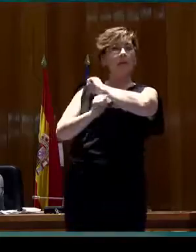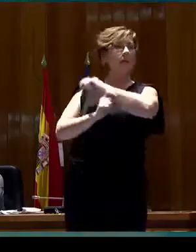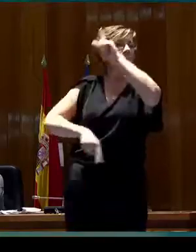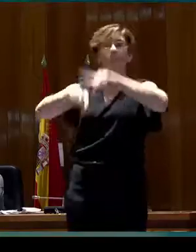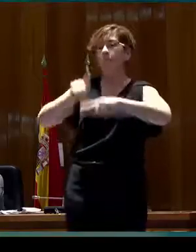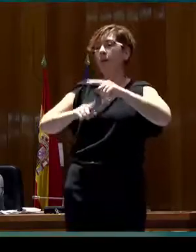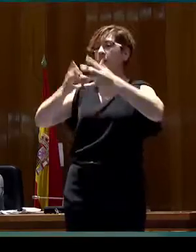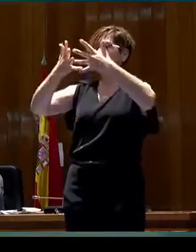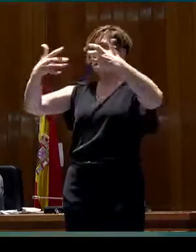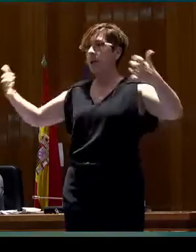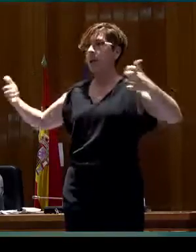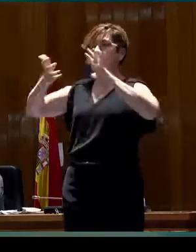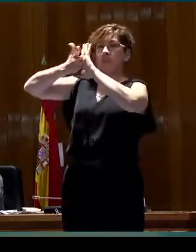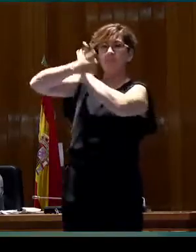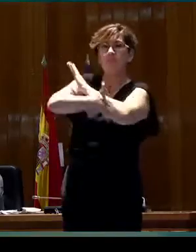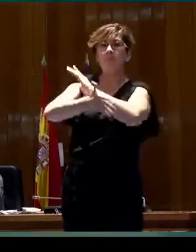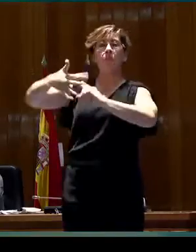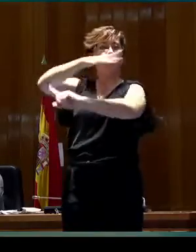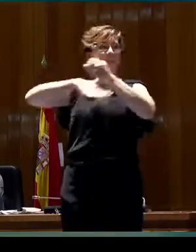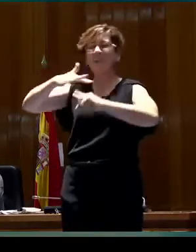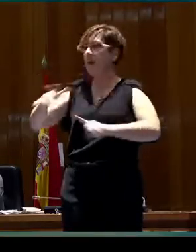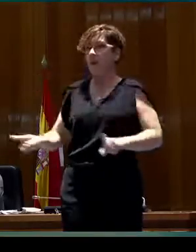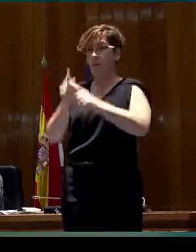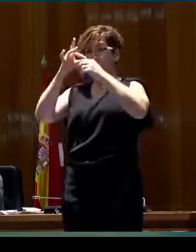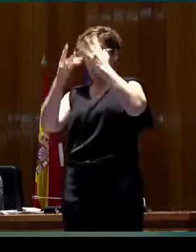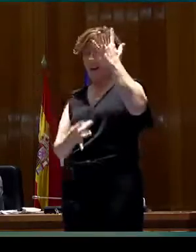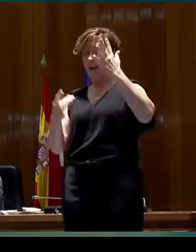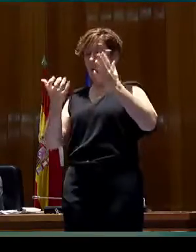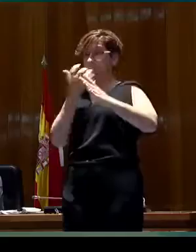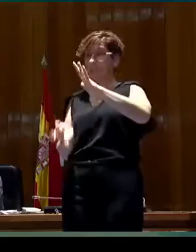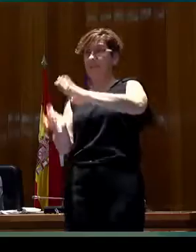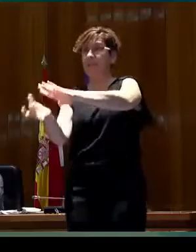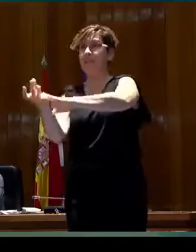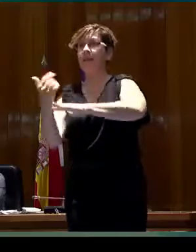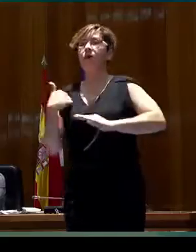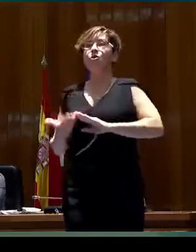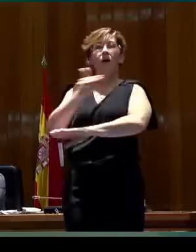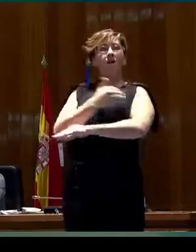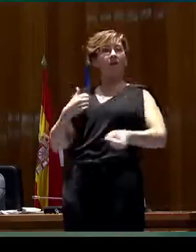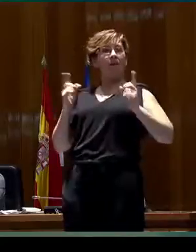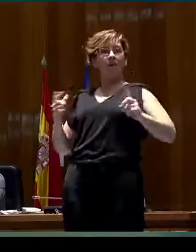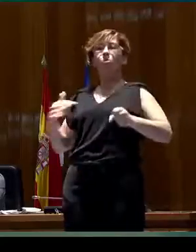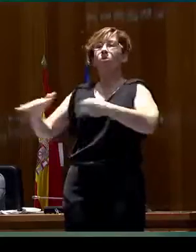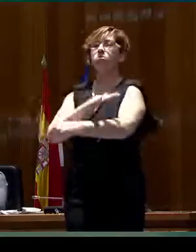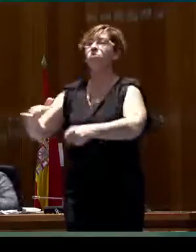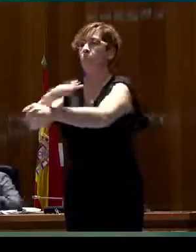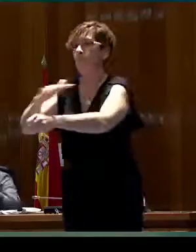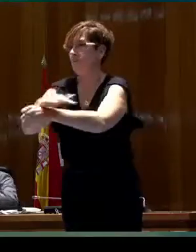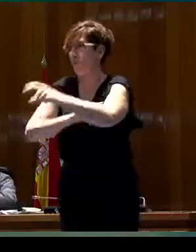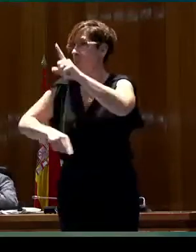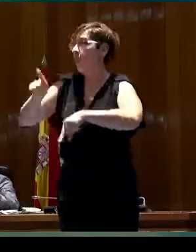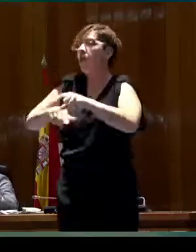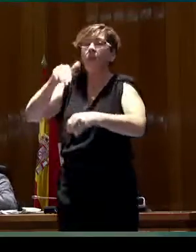semánticas, pragmáticas, que le permitan salvar las distancias estructurales de contenido y de cultura.